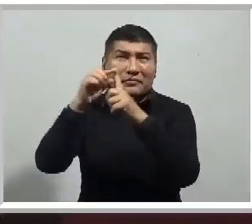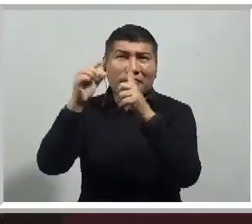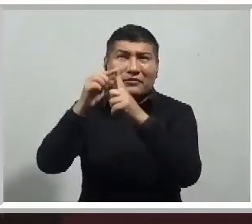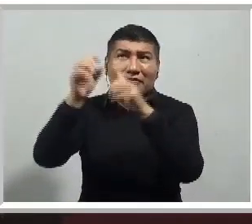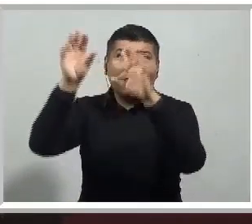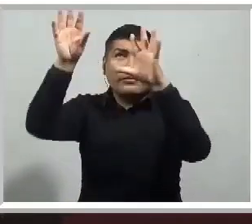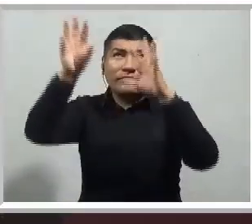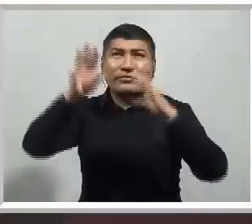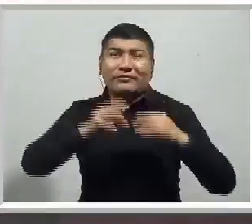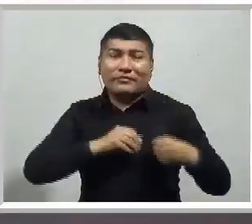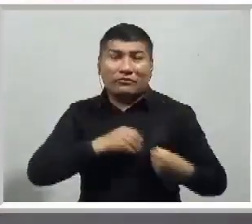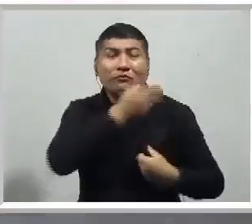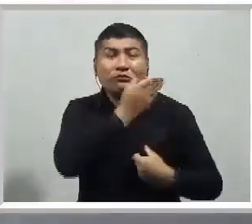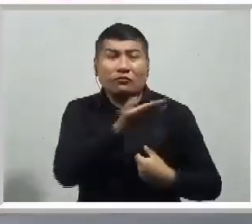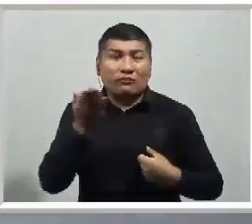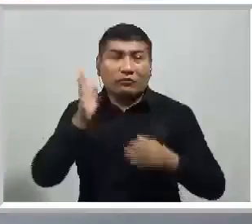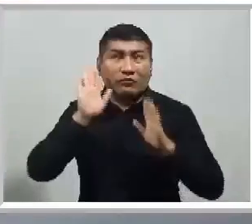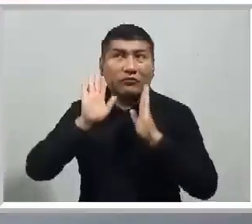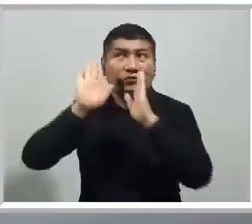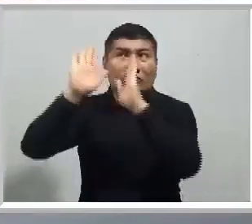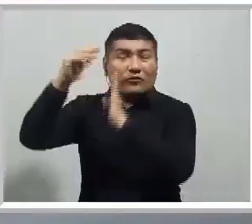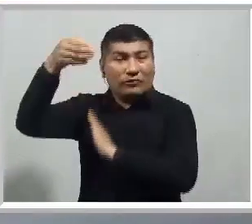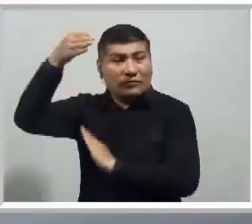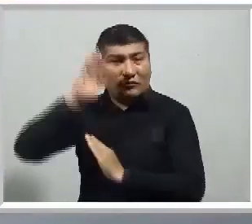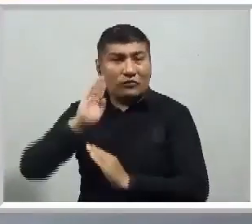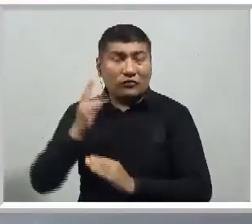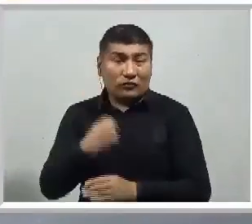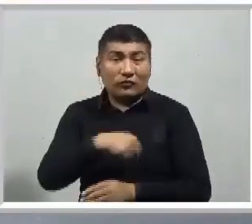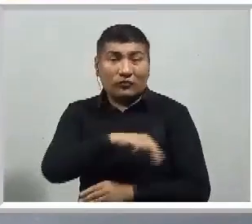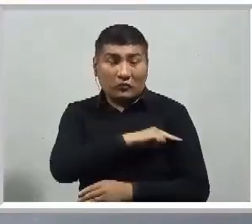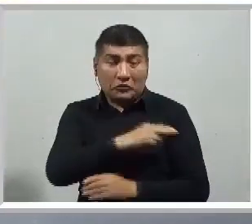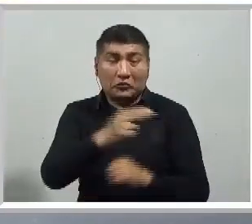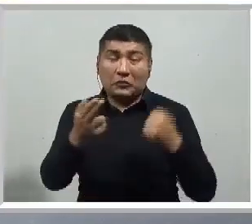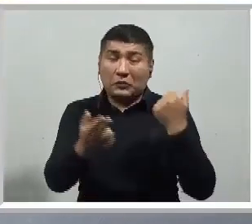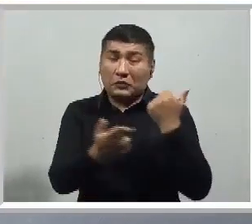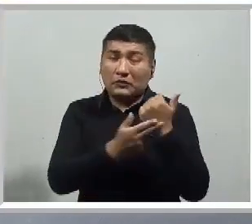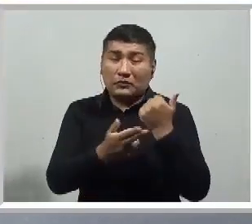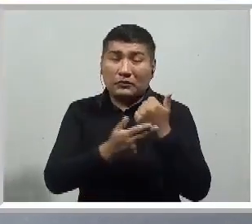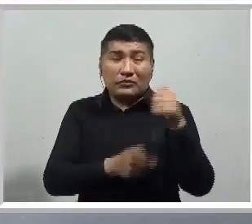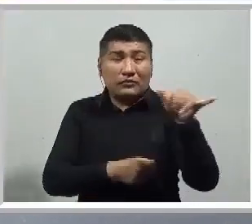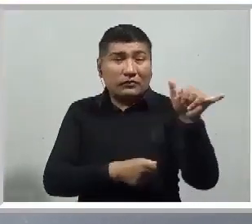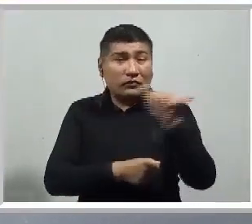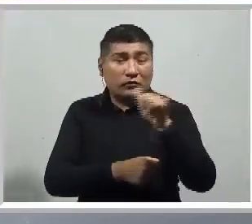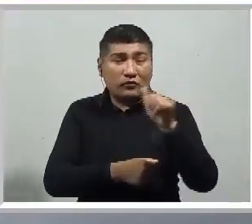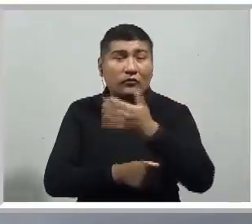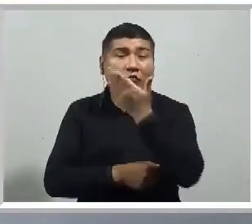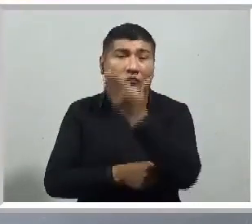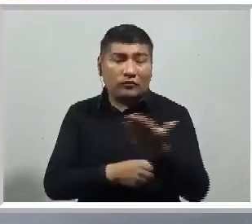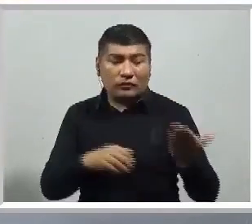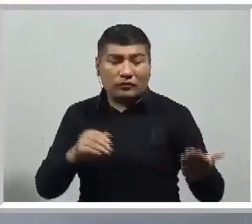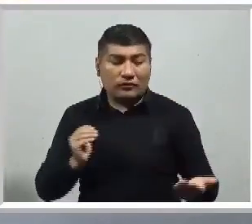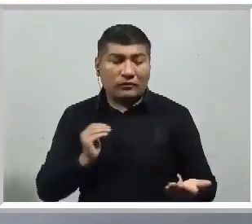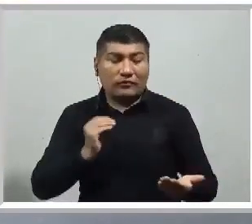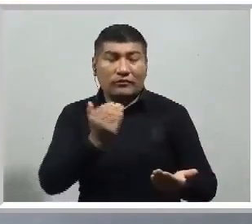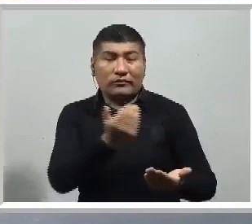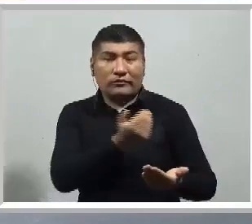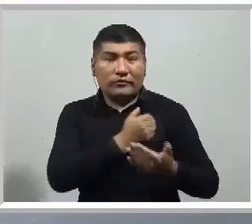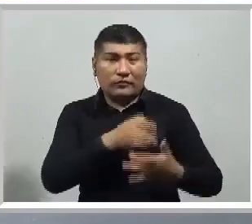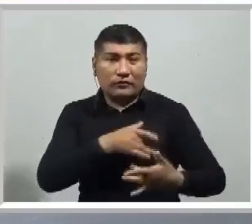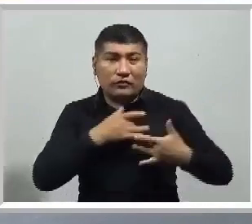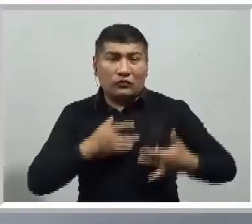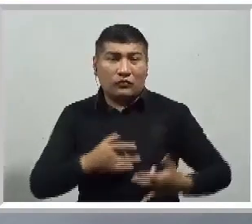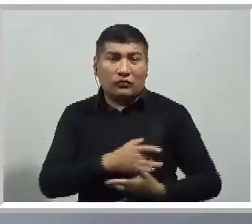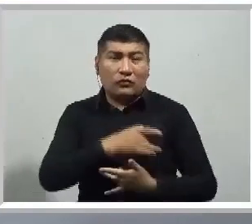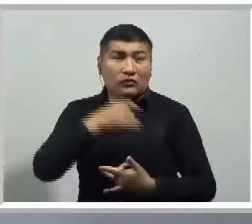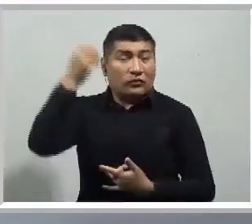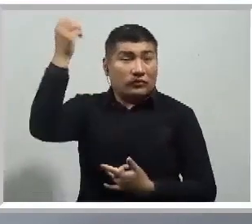misterio de Dios. Por eso guardemos como ella todas las cosas en nuestro corazón, para que la